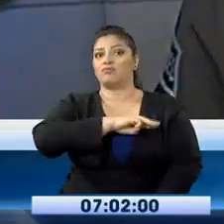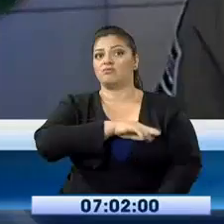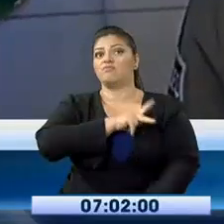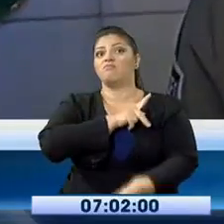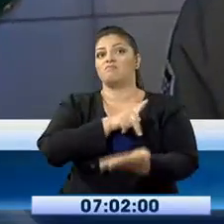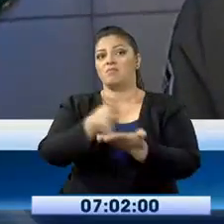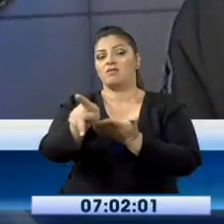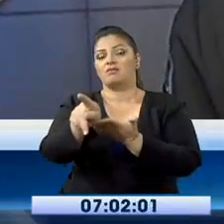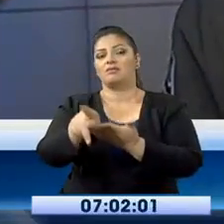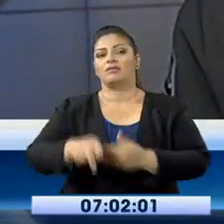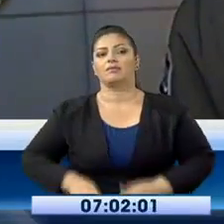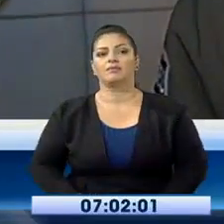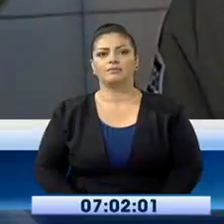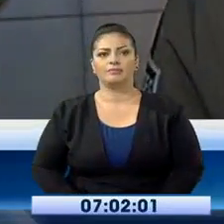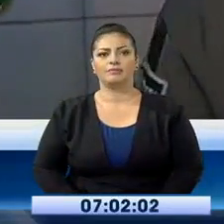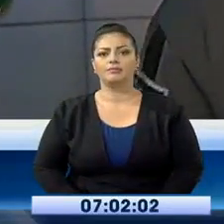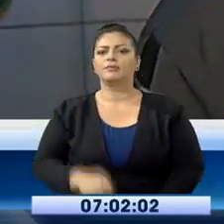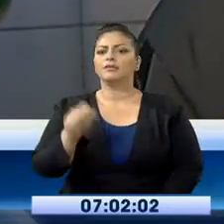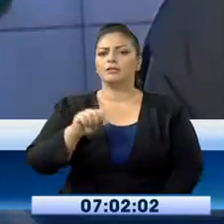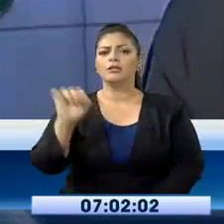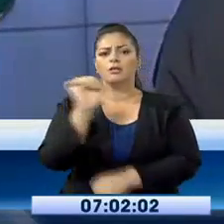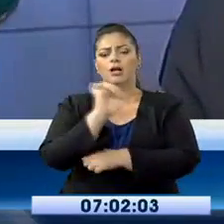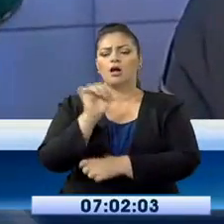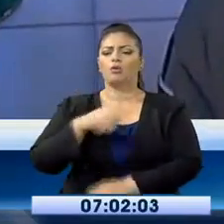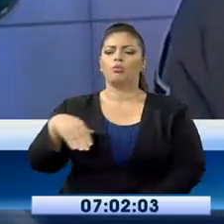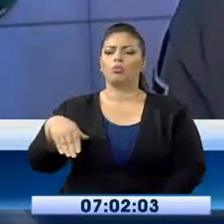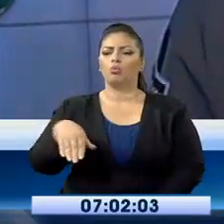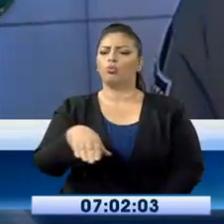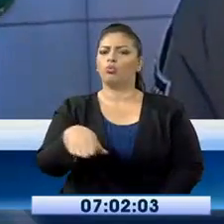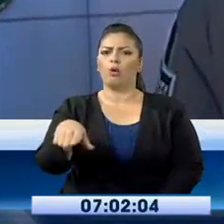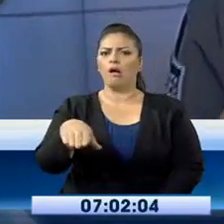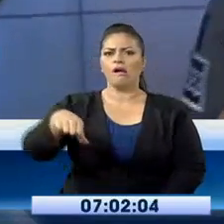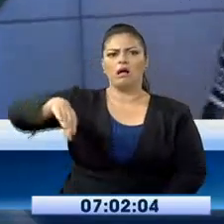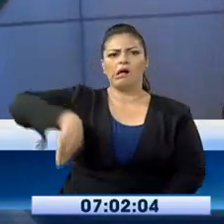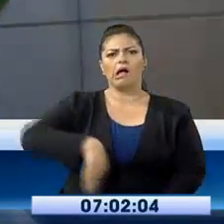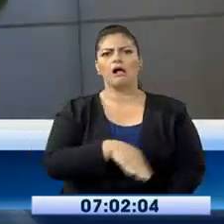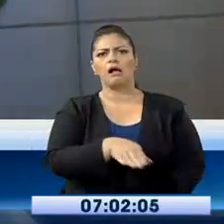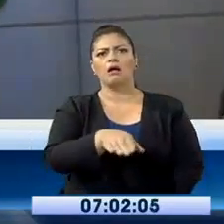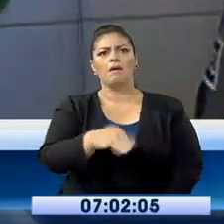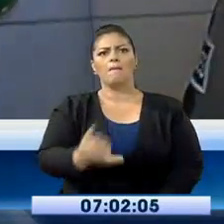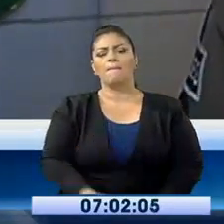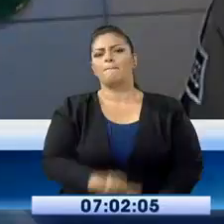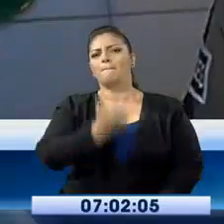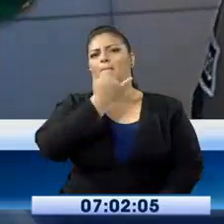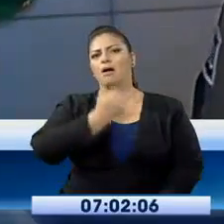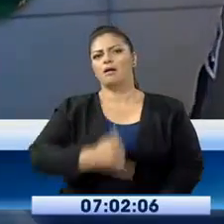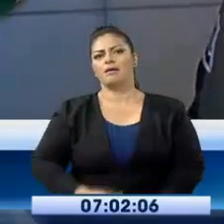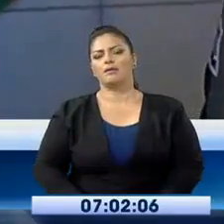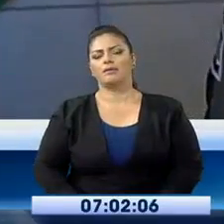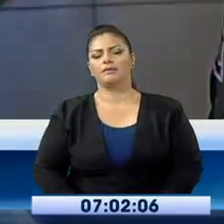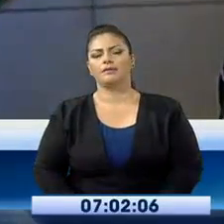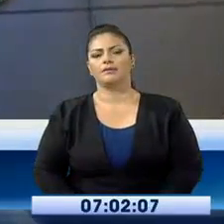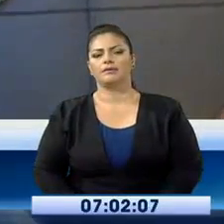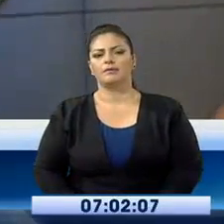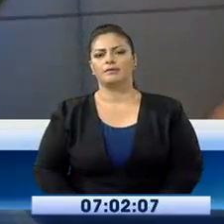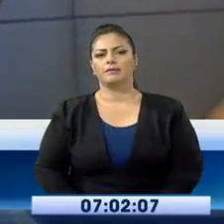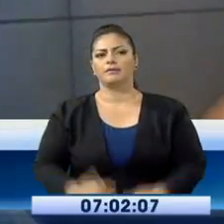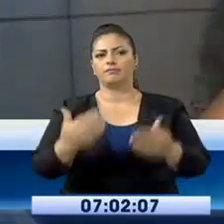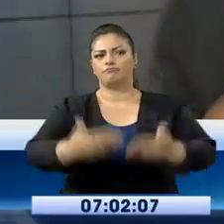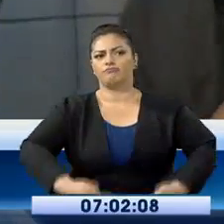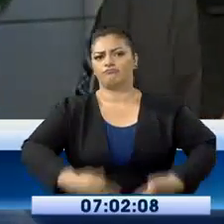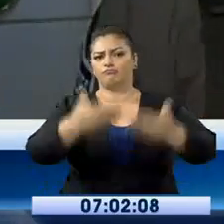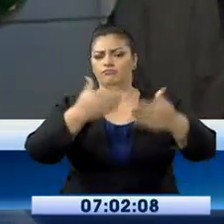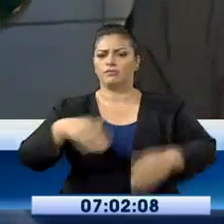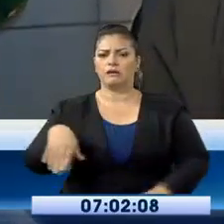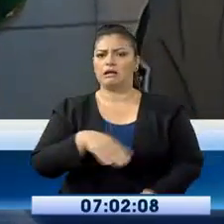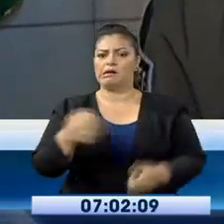sí. En contravía. Pasó de largo. El pivote lo aguantó, ¿eh? Lo reventó el pivote, lo aguantó un poco y se metió aquí en la plazoleta. No le